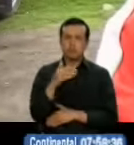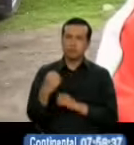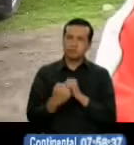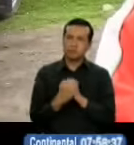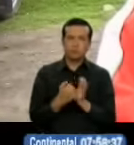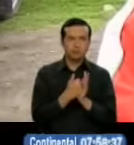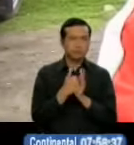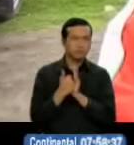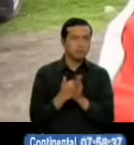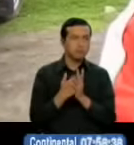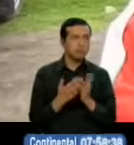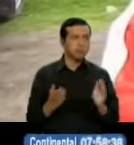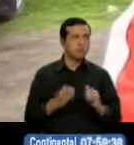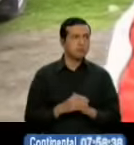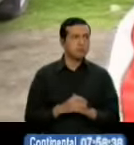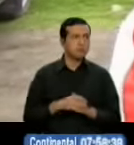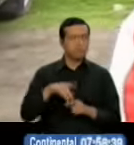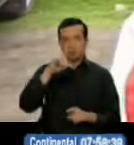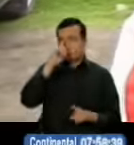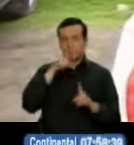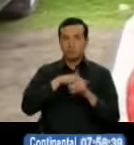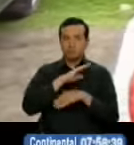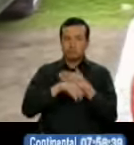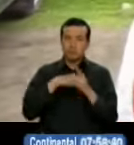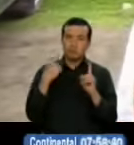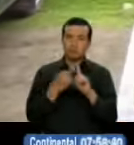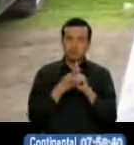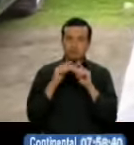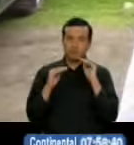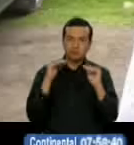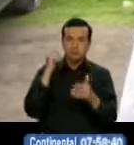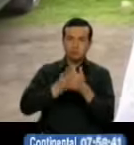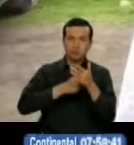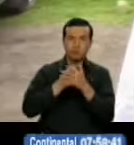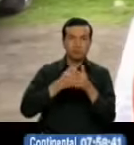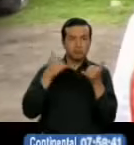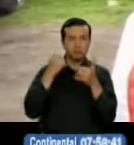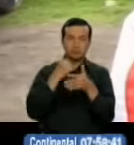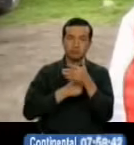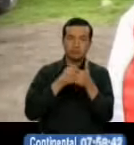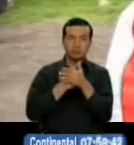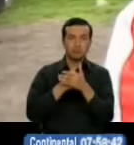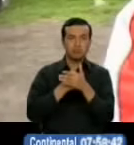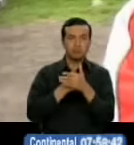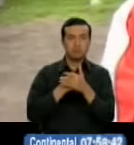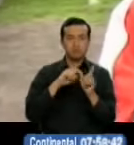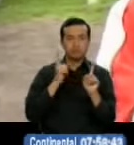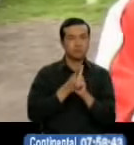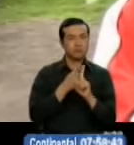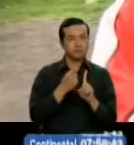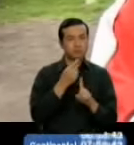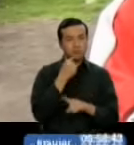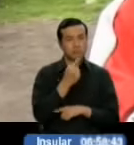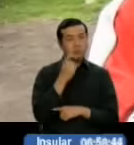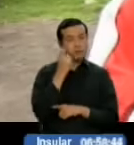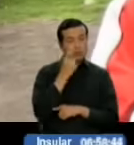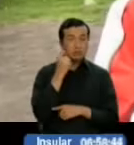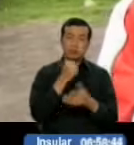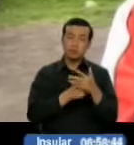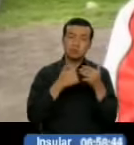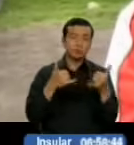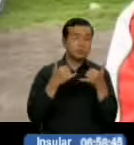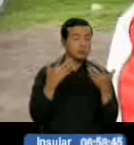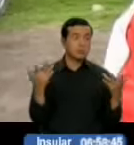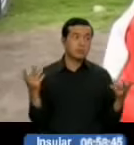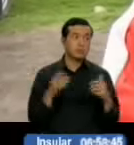comprometan. El objetivo es poder pelear un primer lugar, pelear una copa, que la dirigencia fue lo primero que me dijo, necesitábamos conseguir una copa,